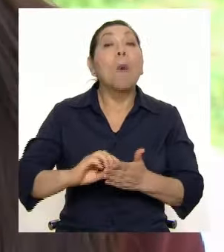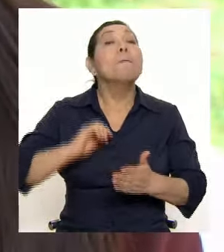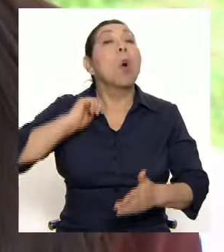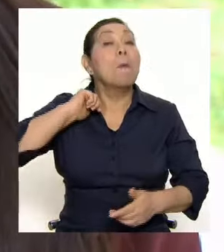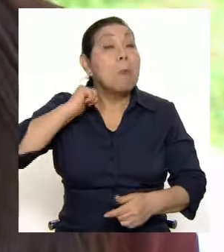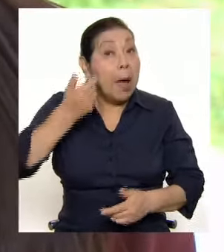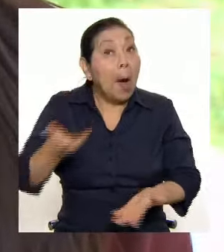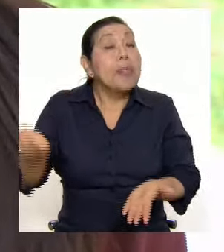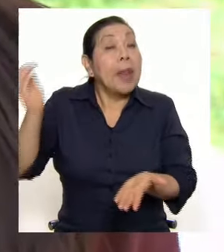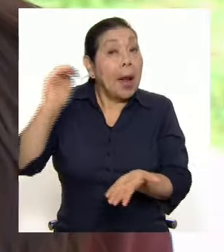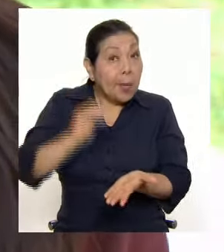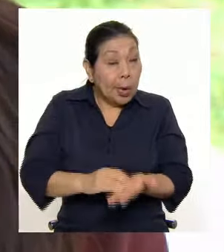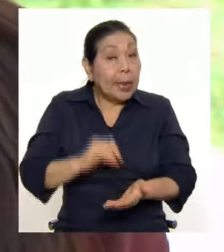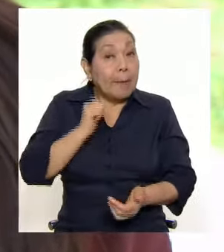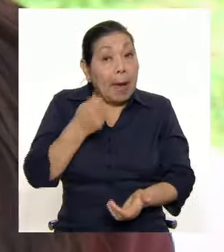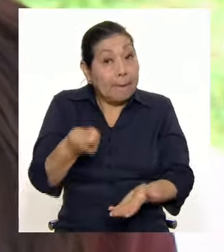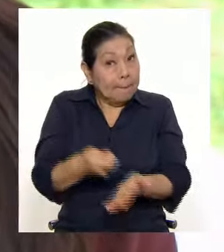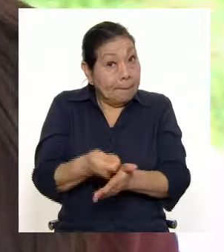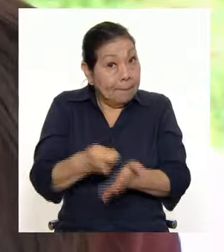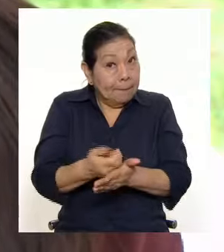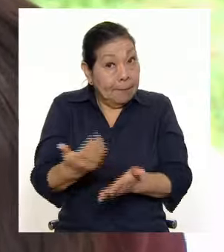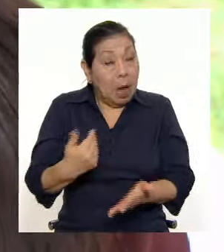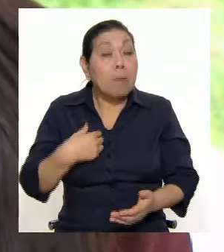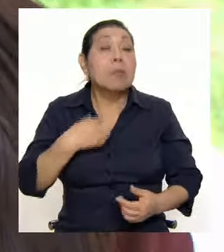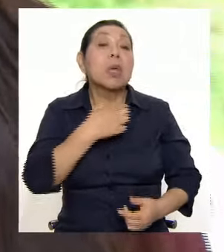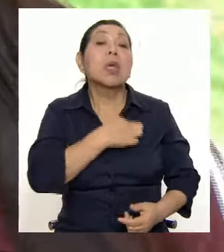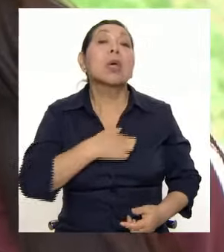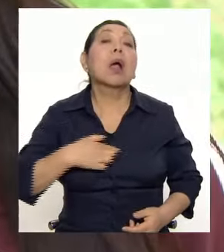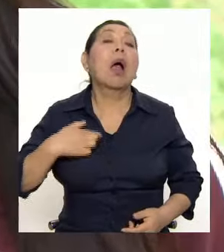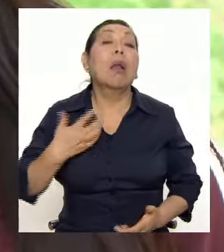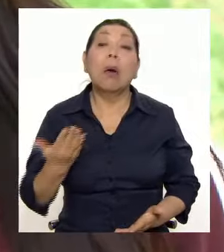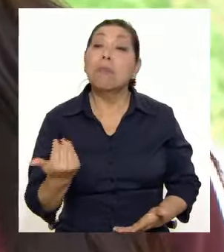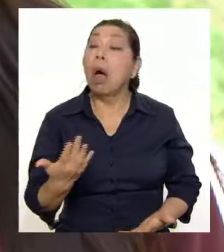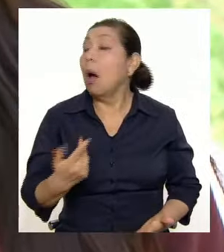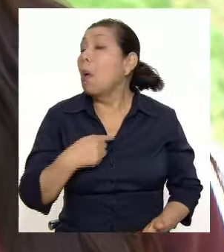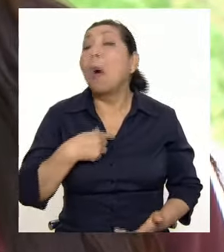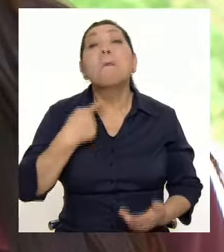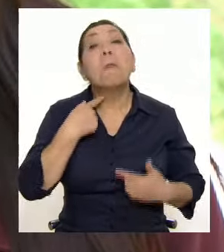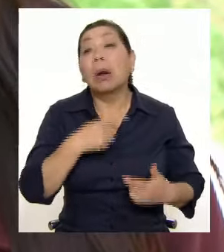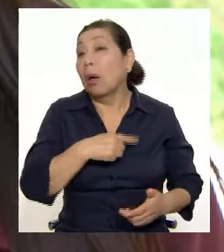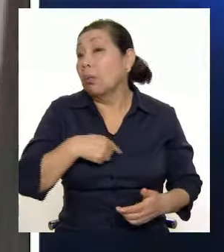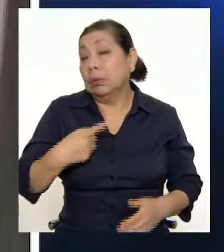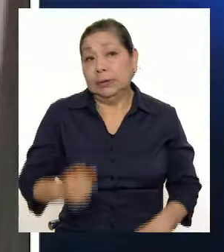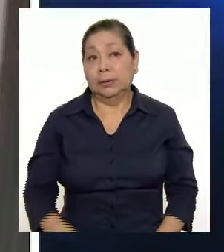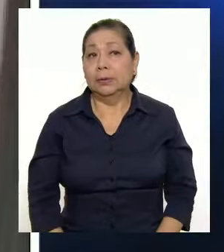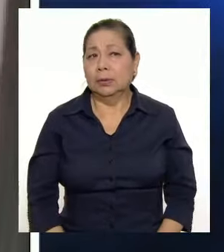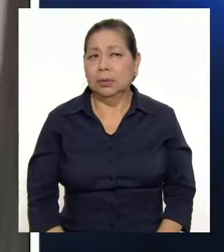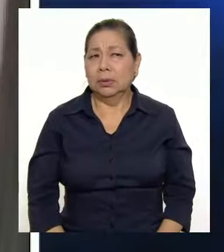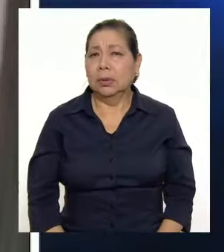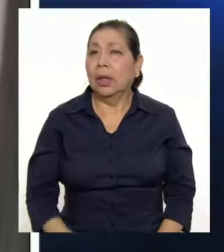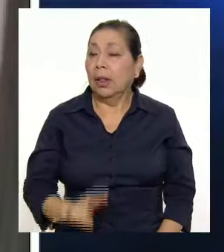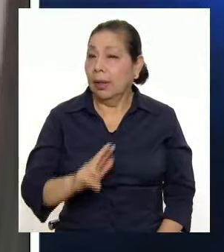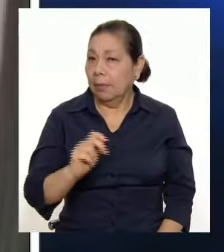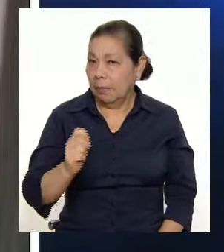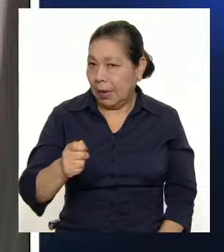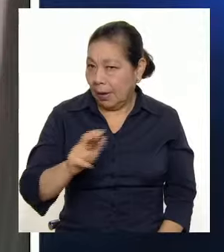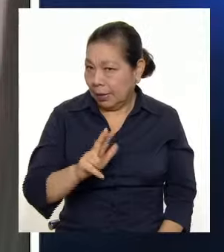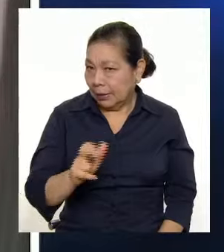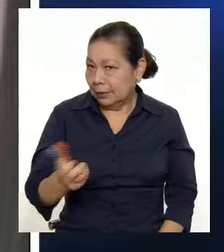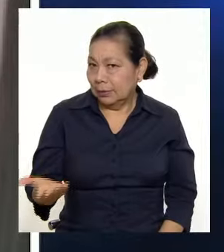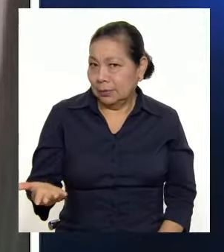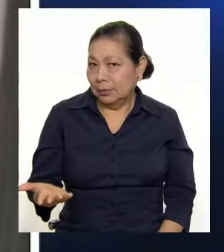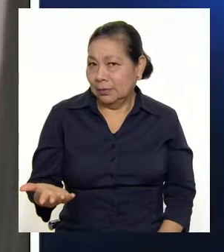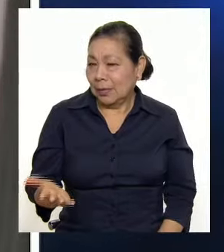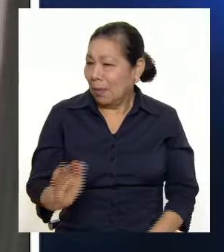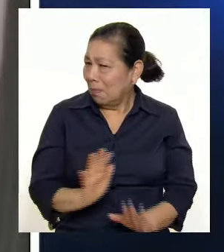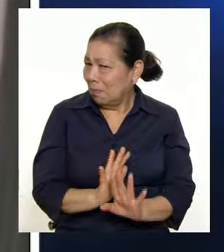siguiente, ¿no? Yo vengo mañana por mi cadena y bueno, así se retiró. Exigió los 300, pero